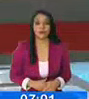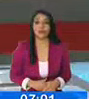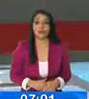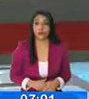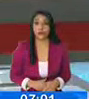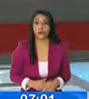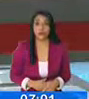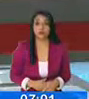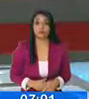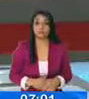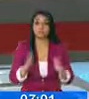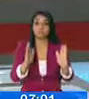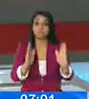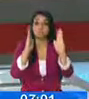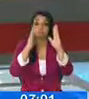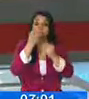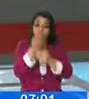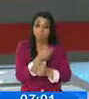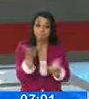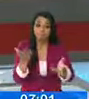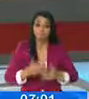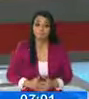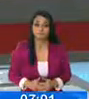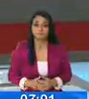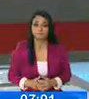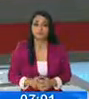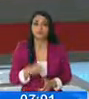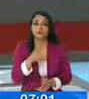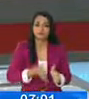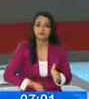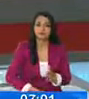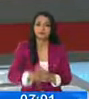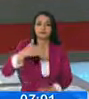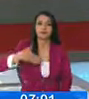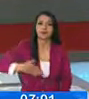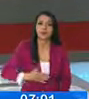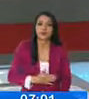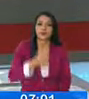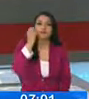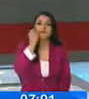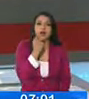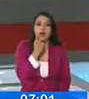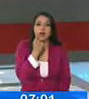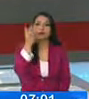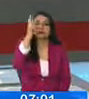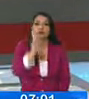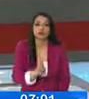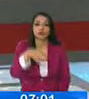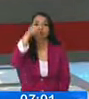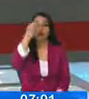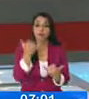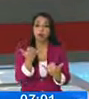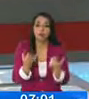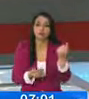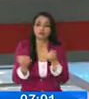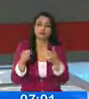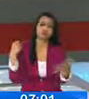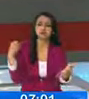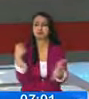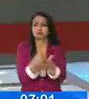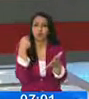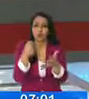Hay que tener mucha atención con la siguiente información, sobre todo los que están yendo en Simón Bolívar, en la ruta sur-norte. Hay accidente de tránsito a esta